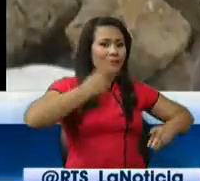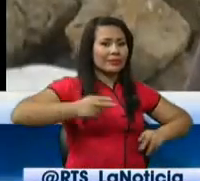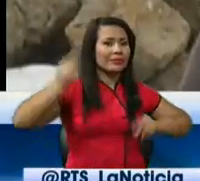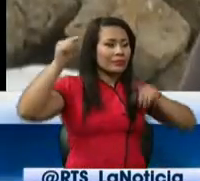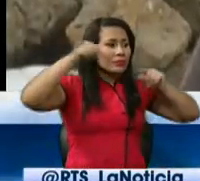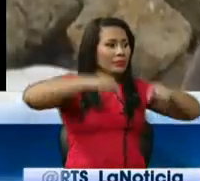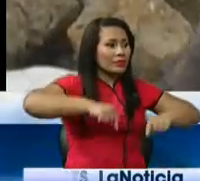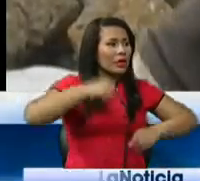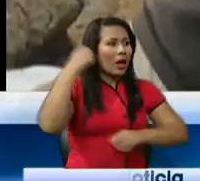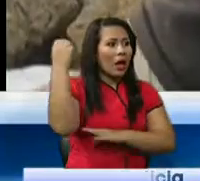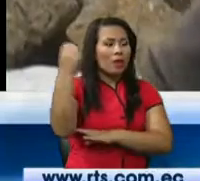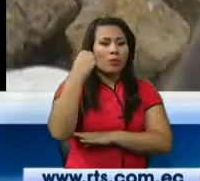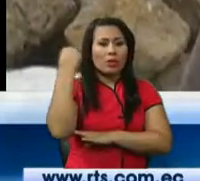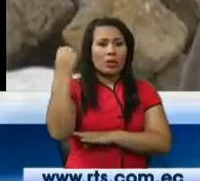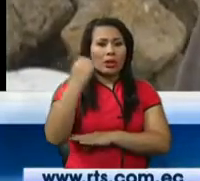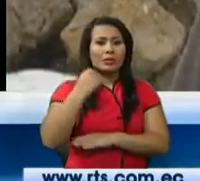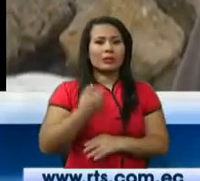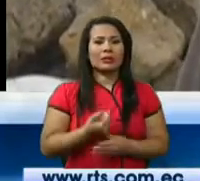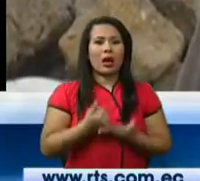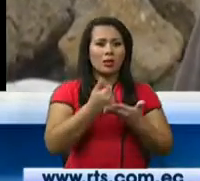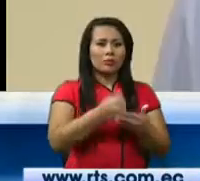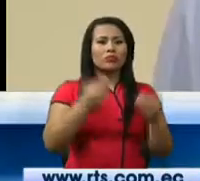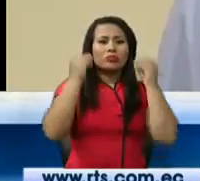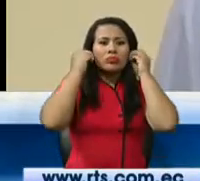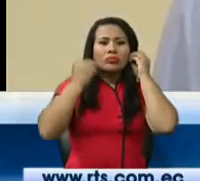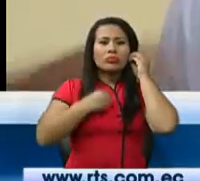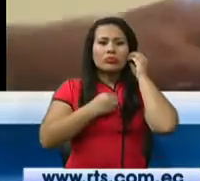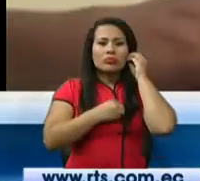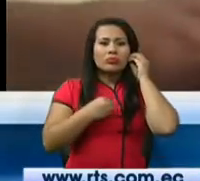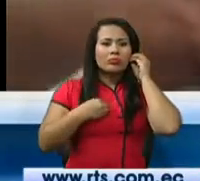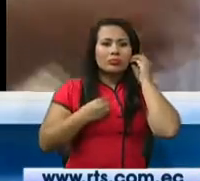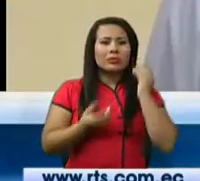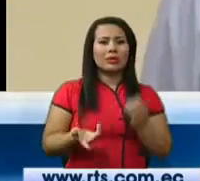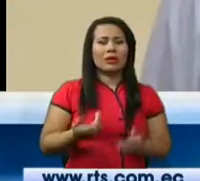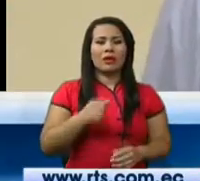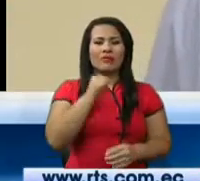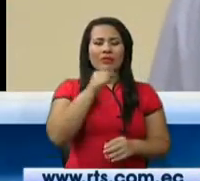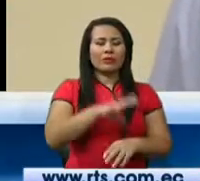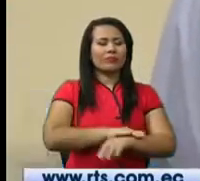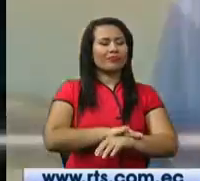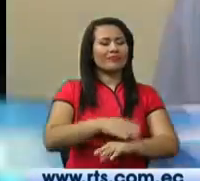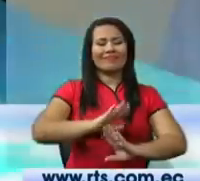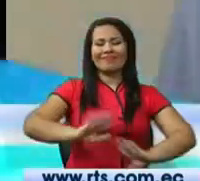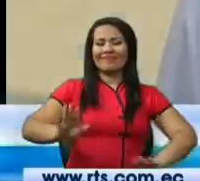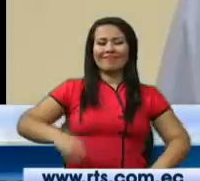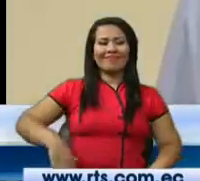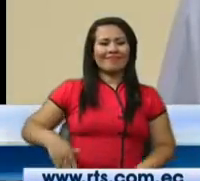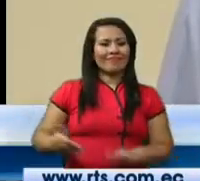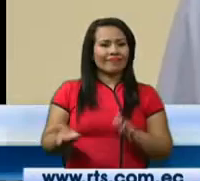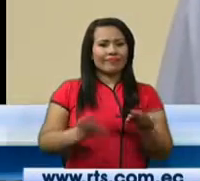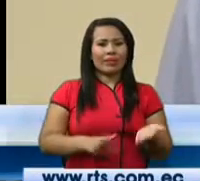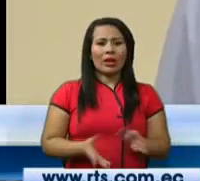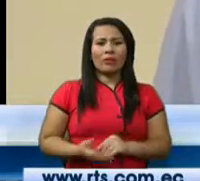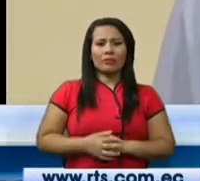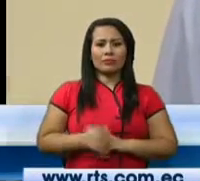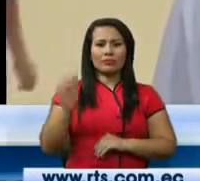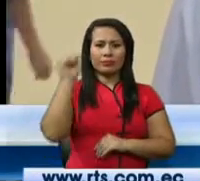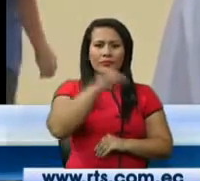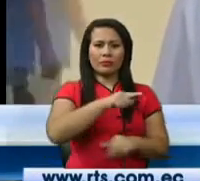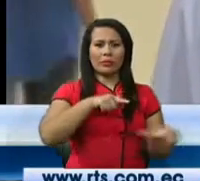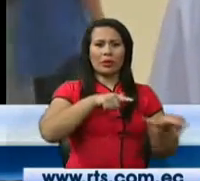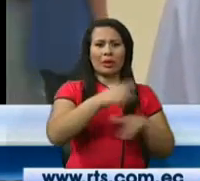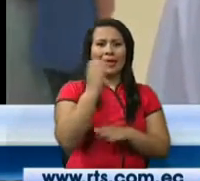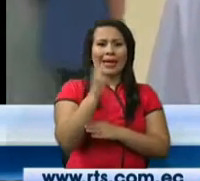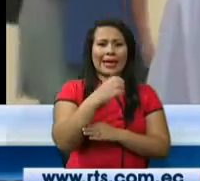ambulancias y las ambulancias le dieron los primeros auxilios. El paciente llegó sin signos vitales, llegó fallecido aquí al área de